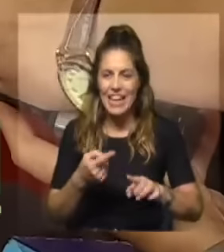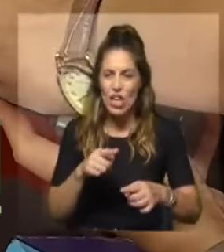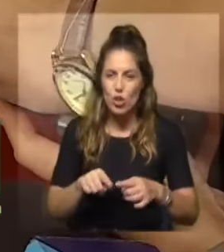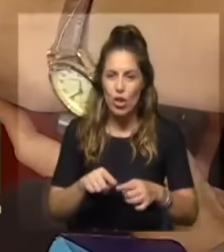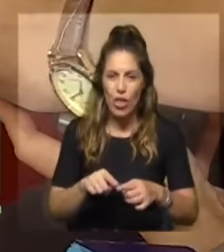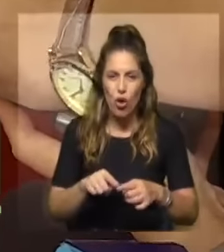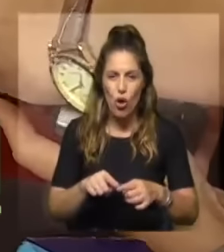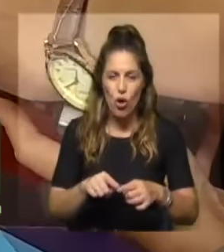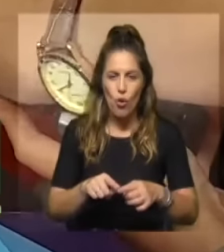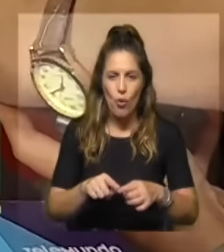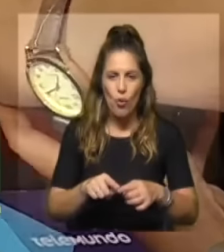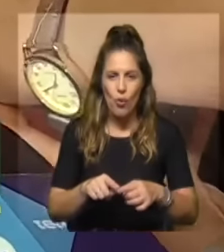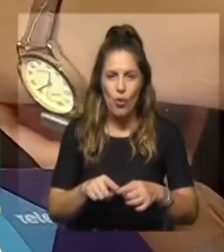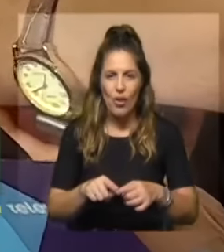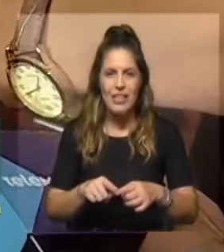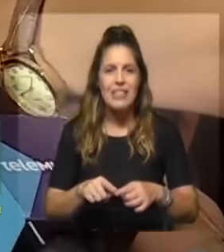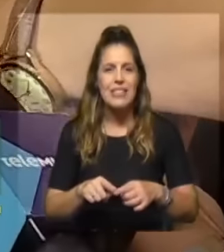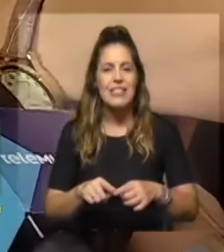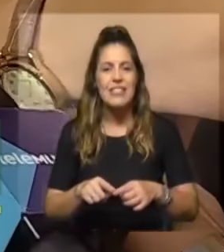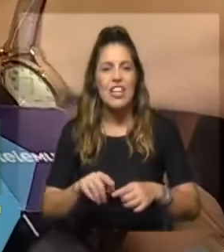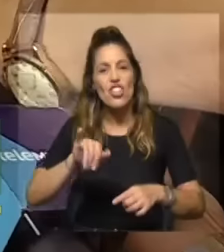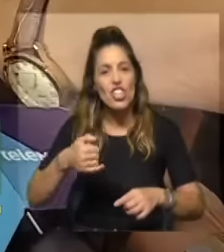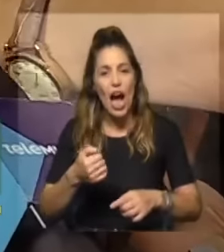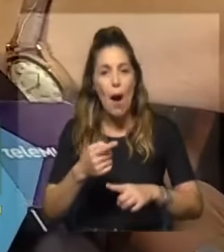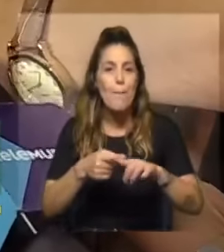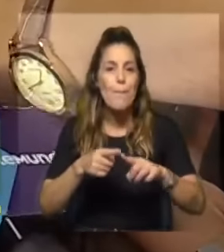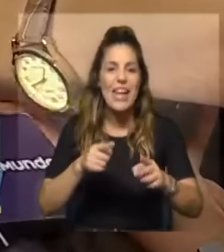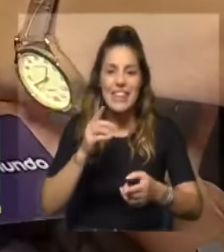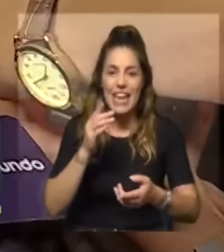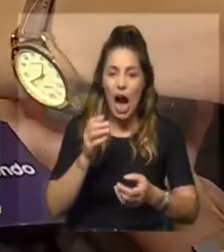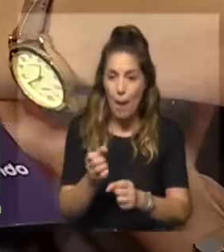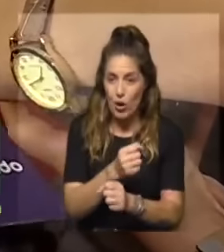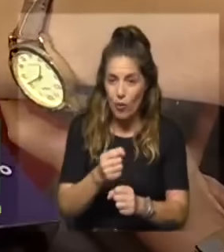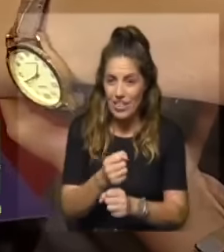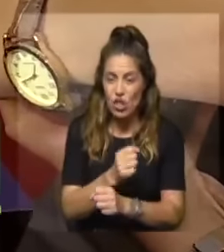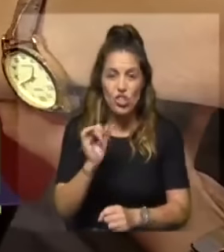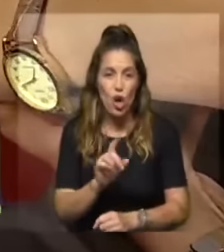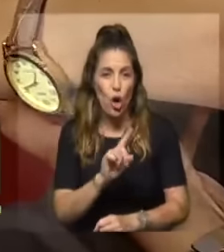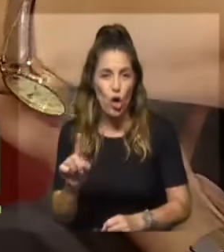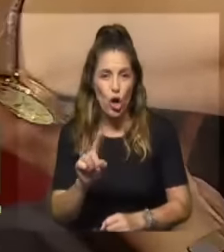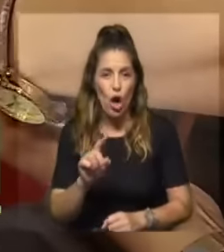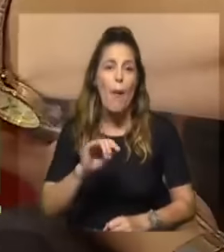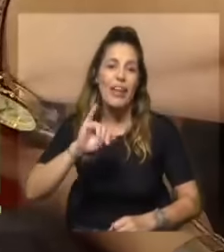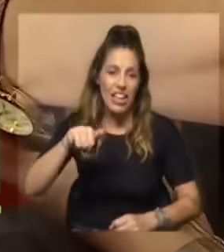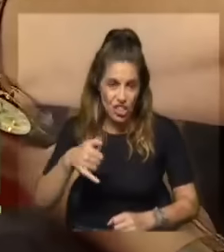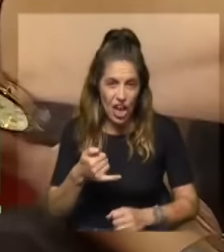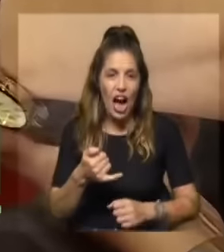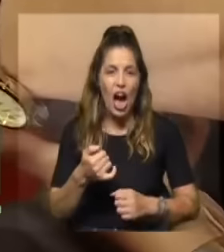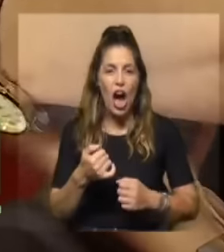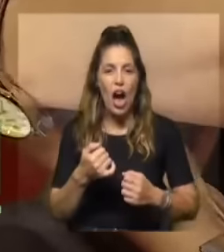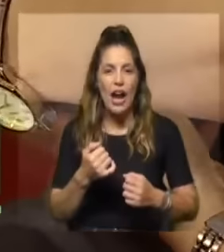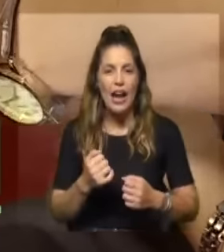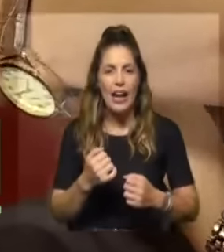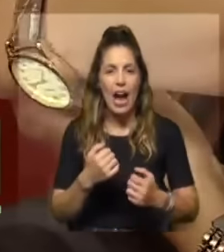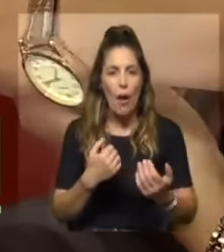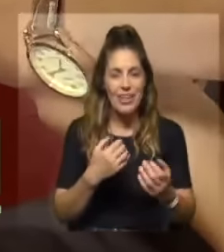con eh si han tenido media sanción o no Porque obviamente al ya haber transitado una primera cámara